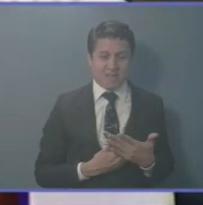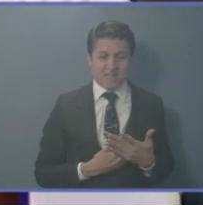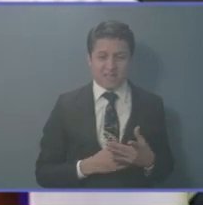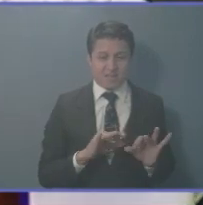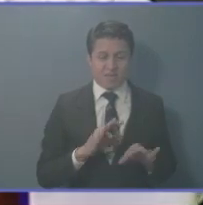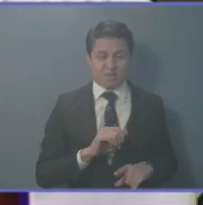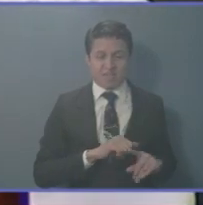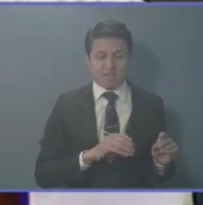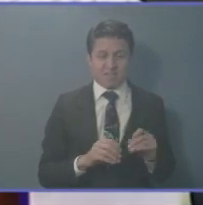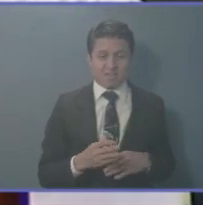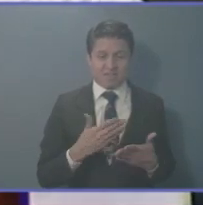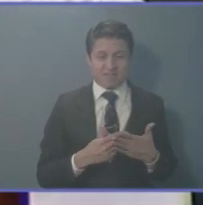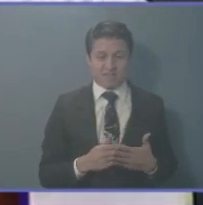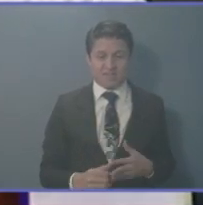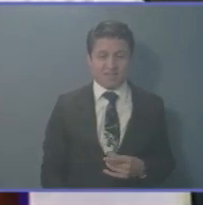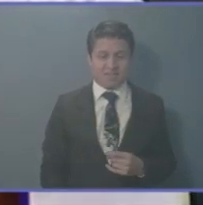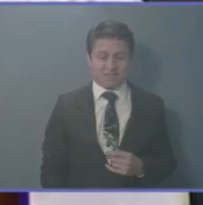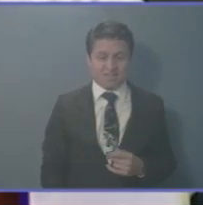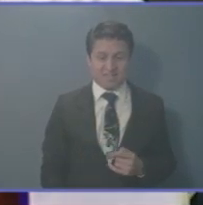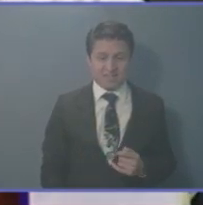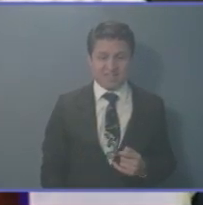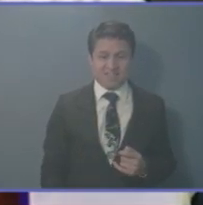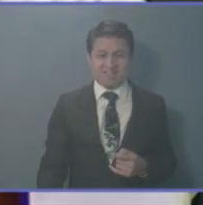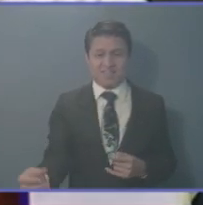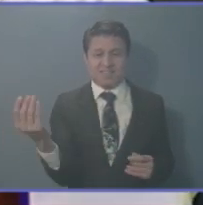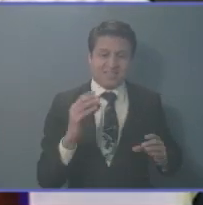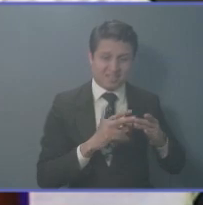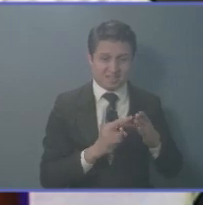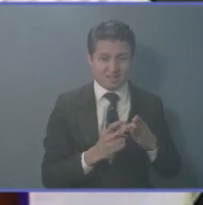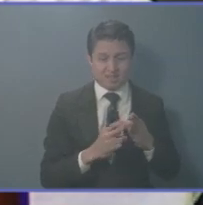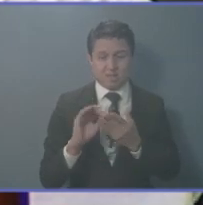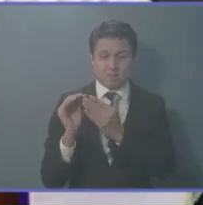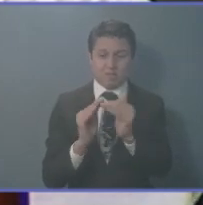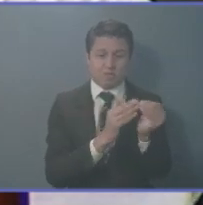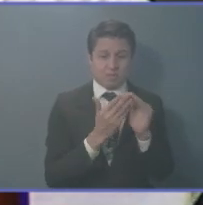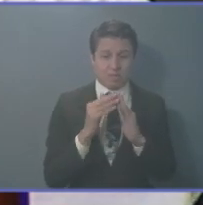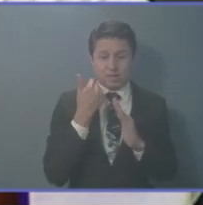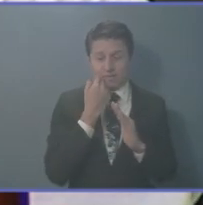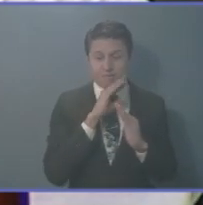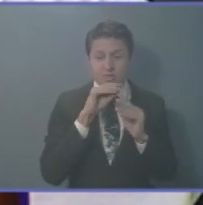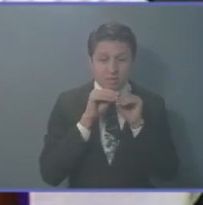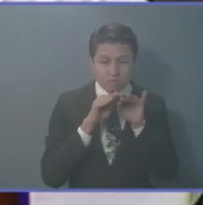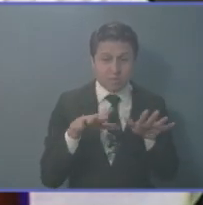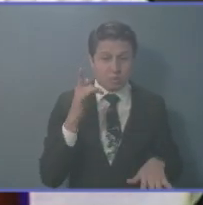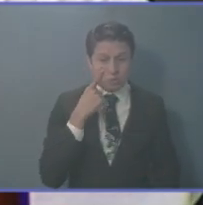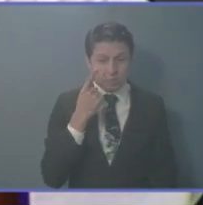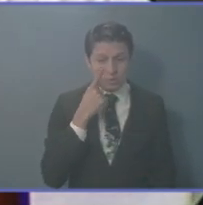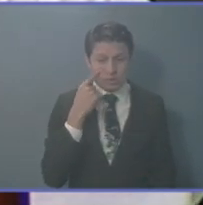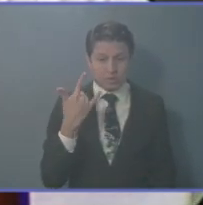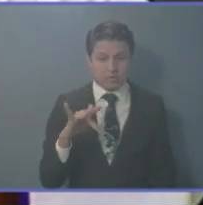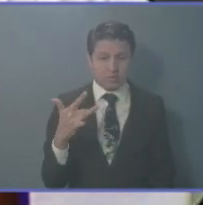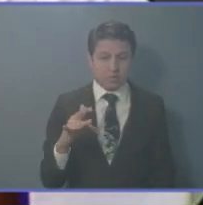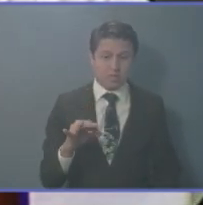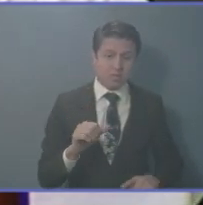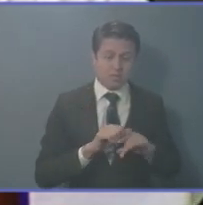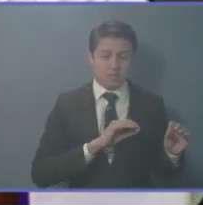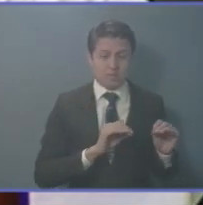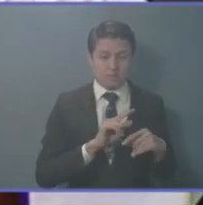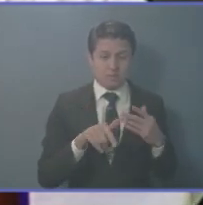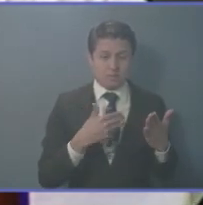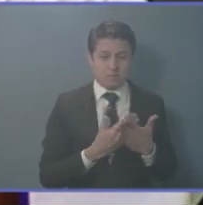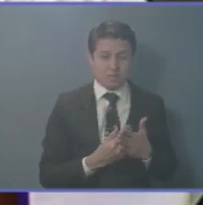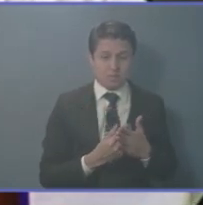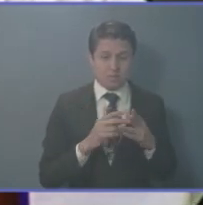Ante la circulación comunitaria del virus en el territorio nacional, aquellas personas que incumplan las restricciones de